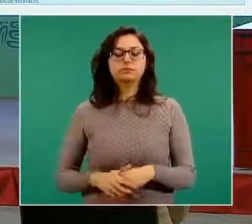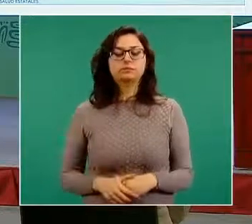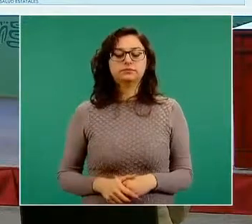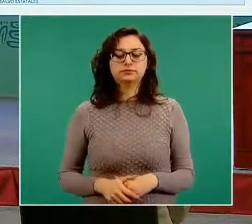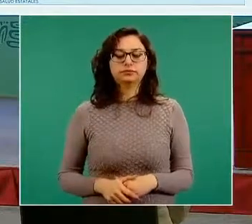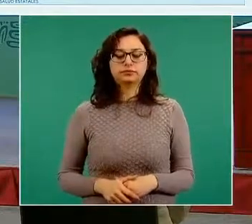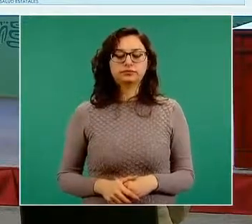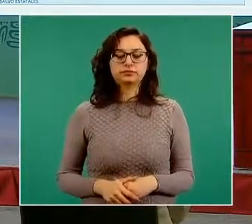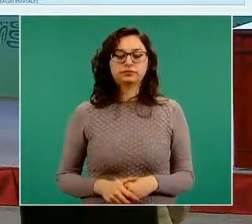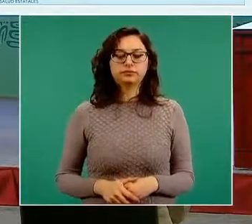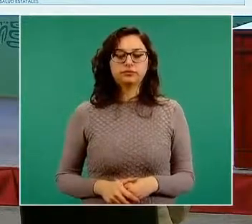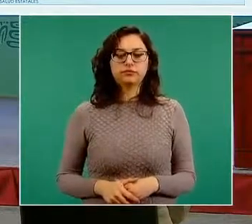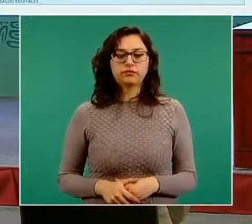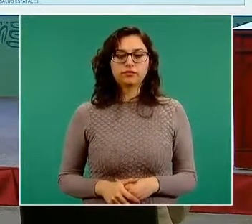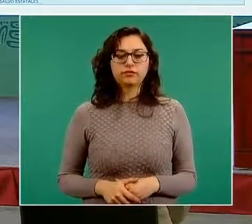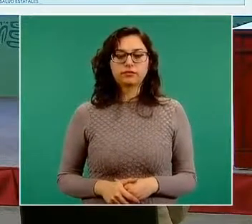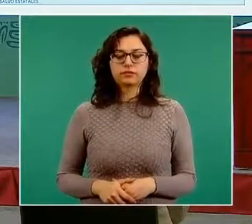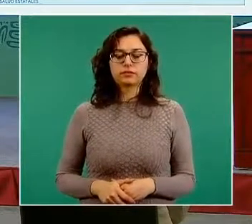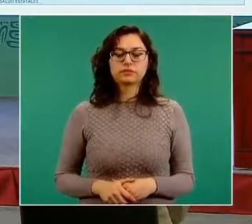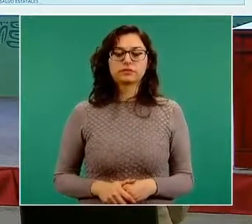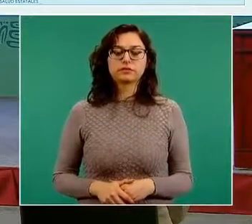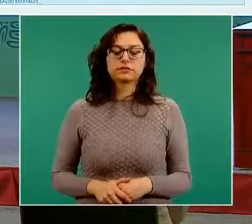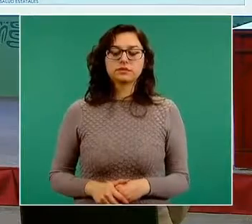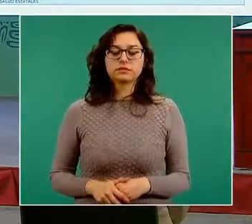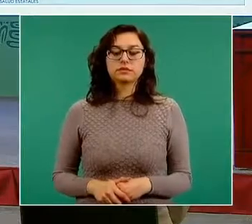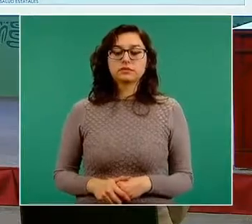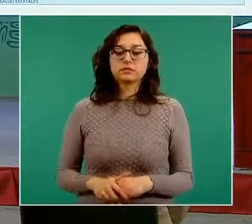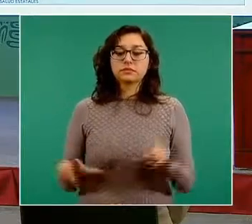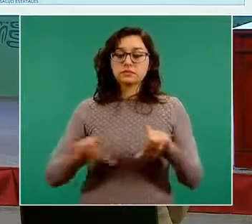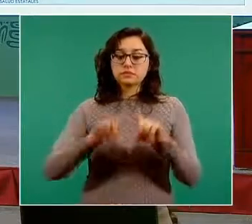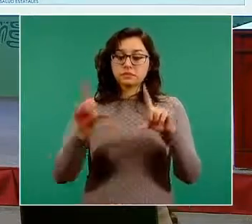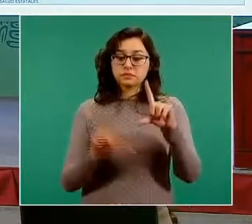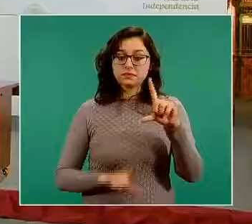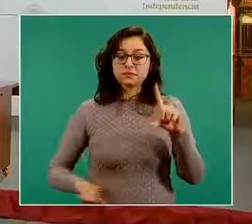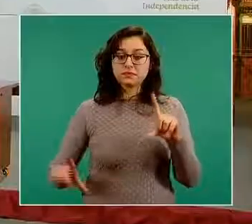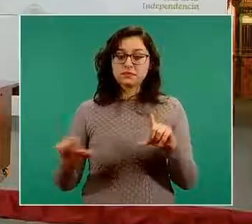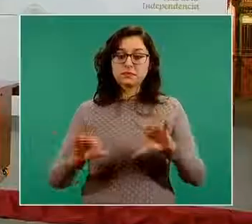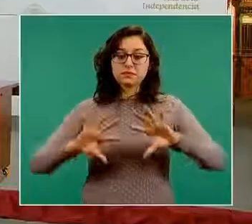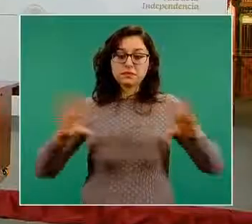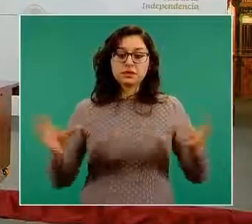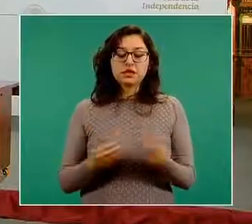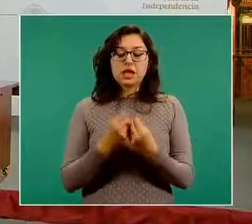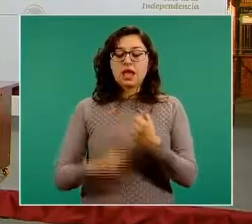general disponibles. A nivel nacional, esta totalidad representan